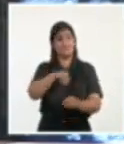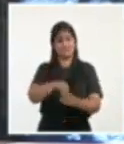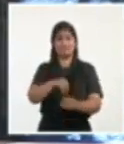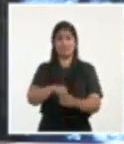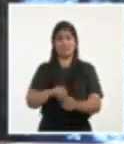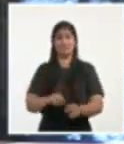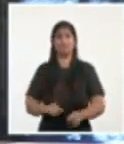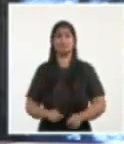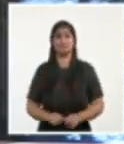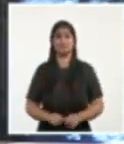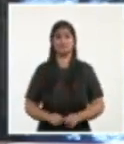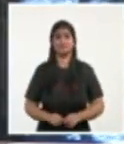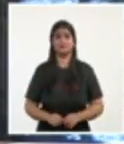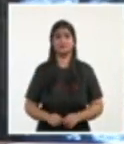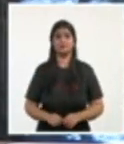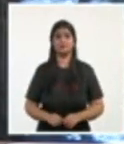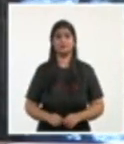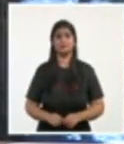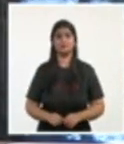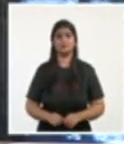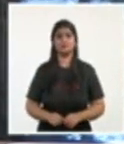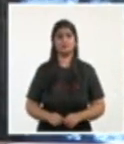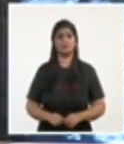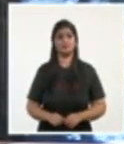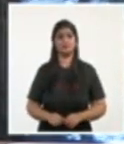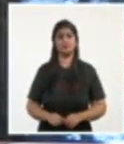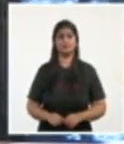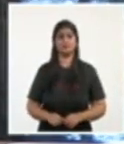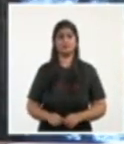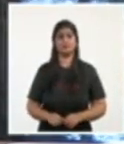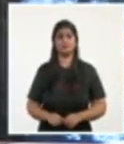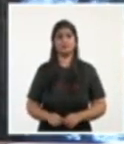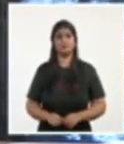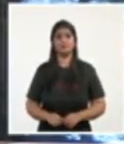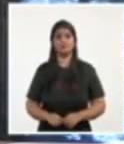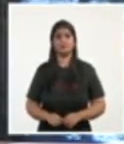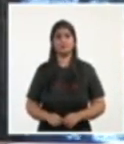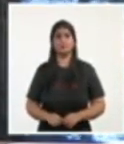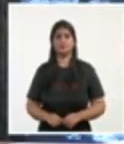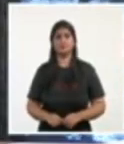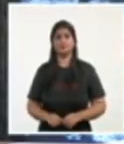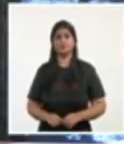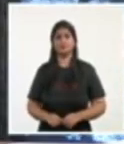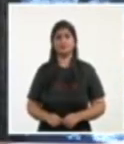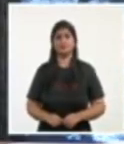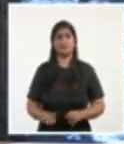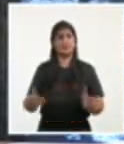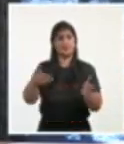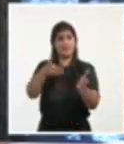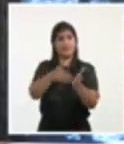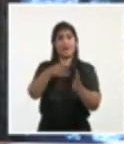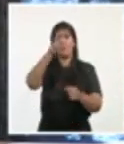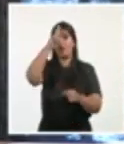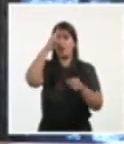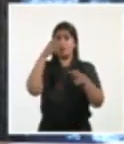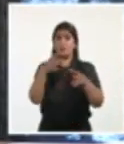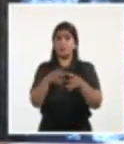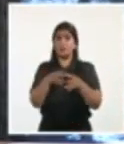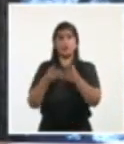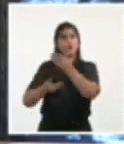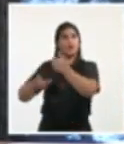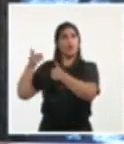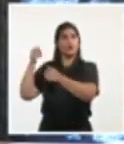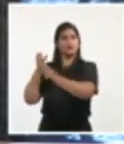llamativo y también impacta mucho. Cuando llegamos a los policlínicos veíamos colas de personas para verse en